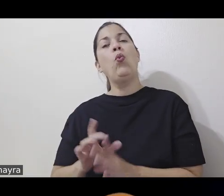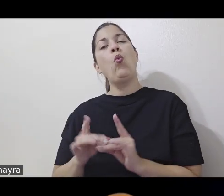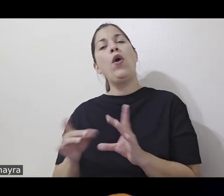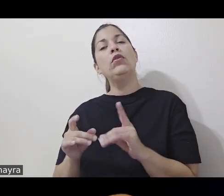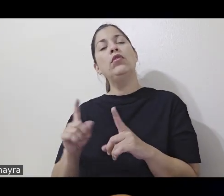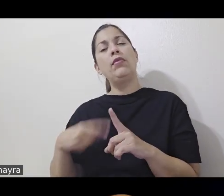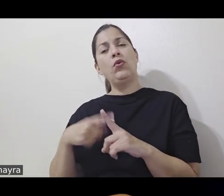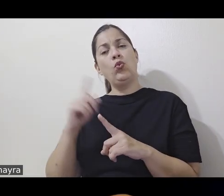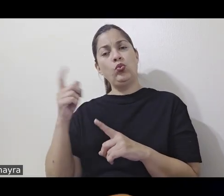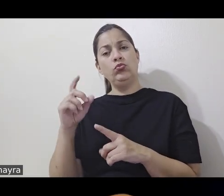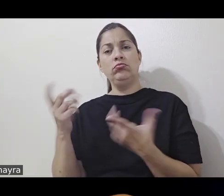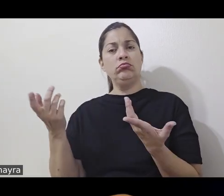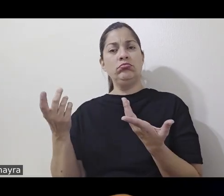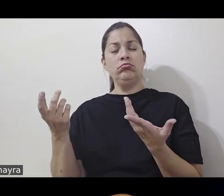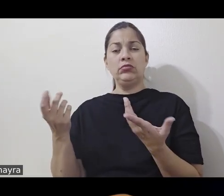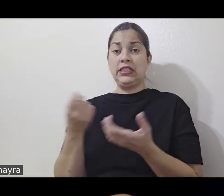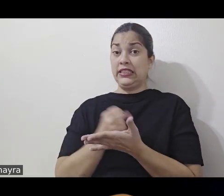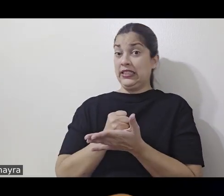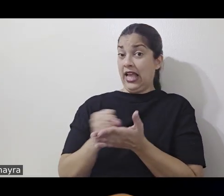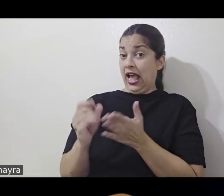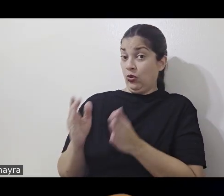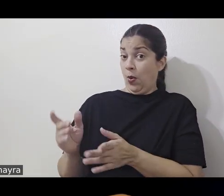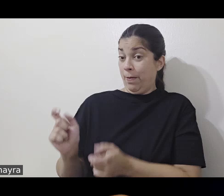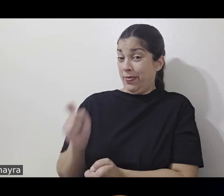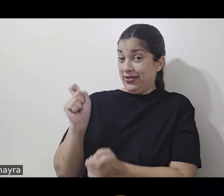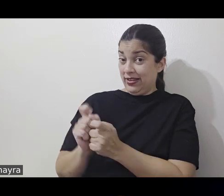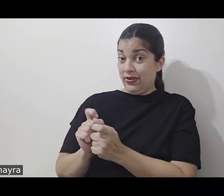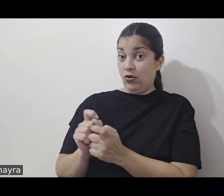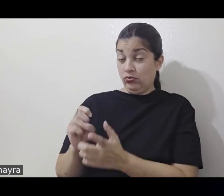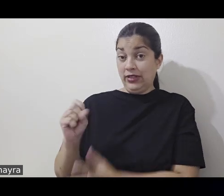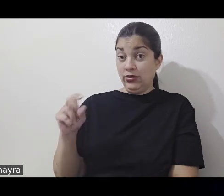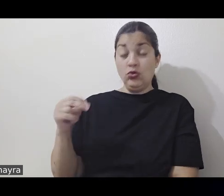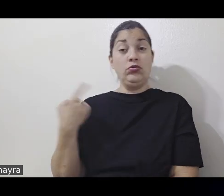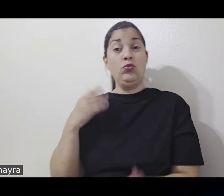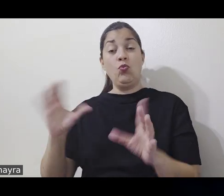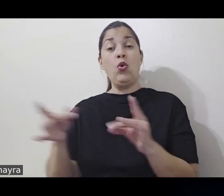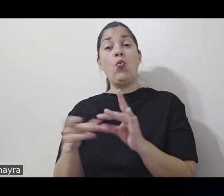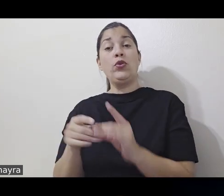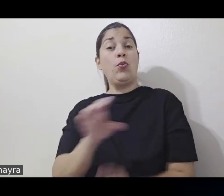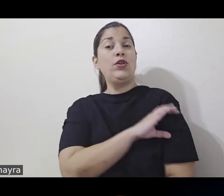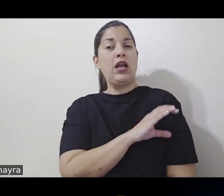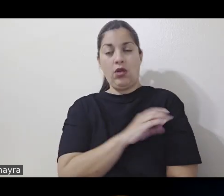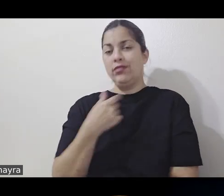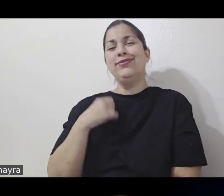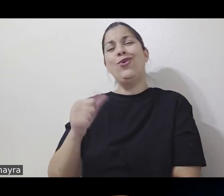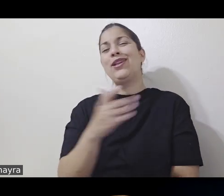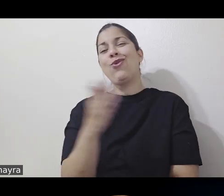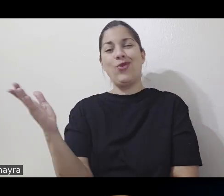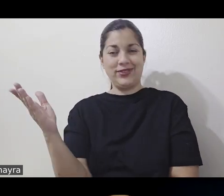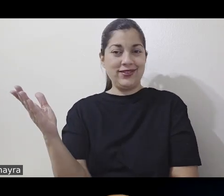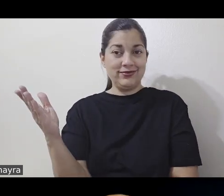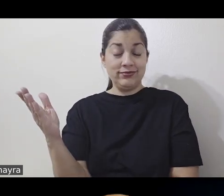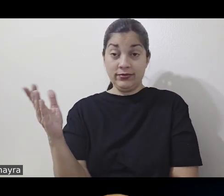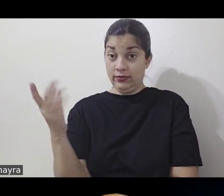un santo específico que se llama Sanse. ¿Y por qué ocurre ese? Este es un cuento policíaco. Ven que aquí me voy ya con otra cosa, porque ocurre